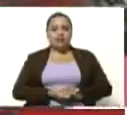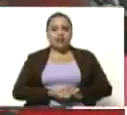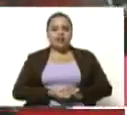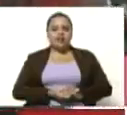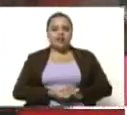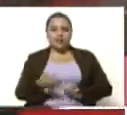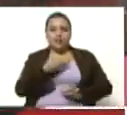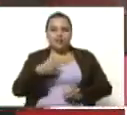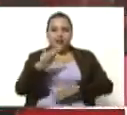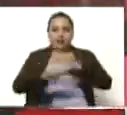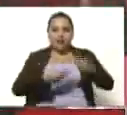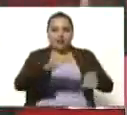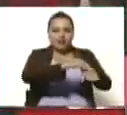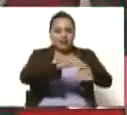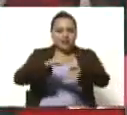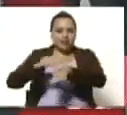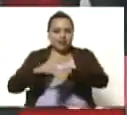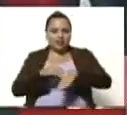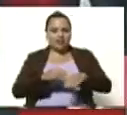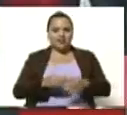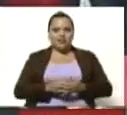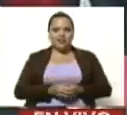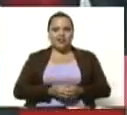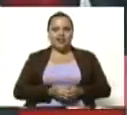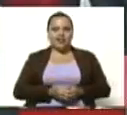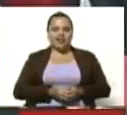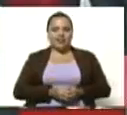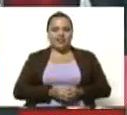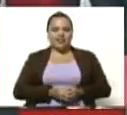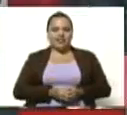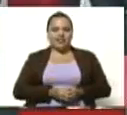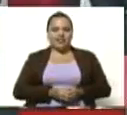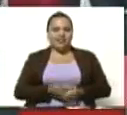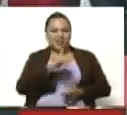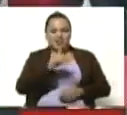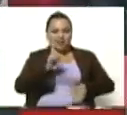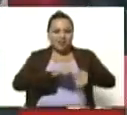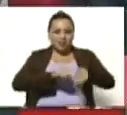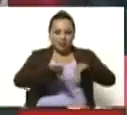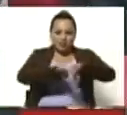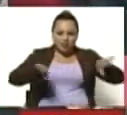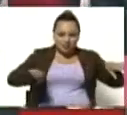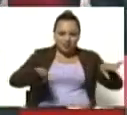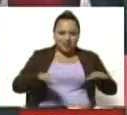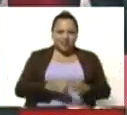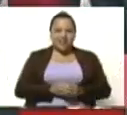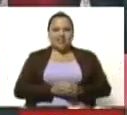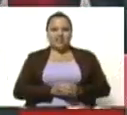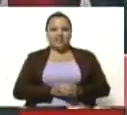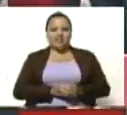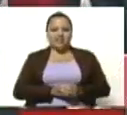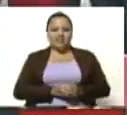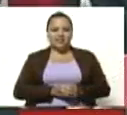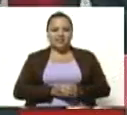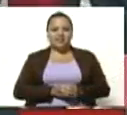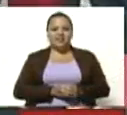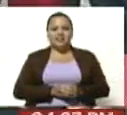llamado yo creo que no es momento de divisiones Yo creo que es momento de unidad